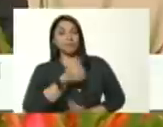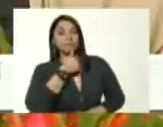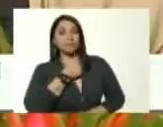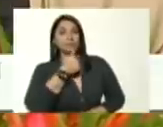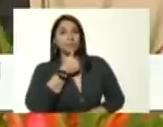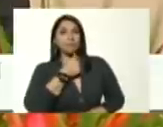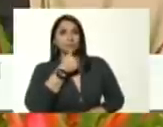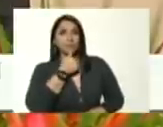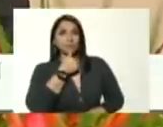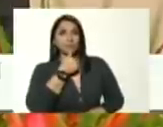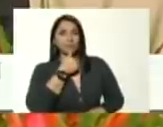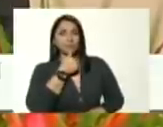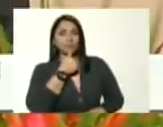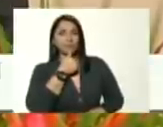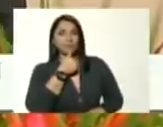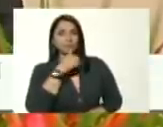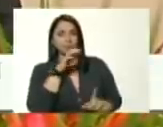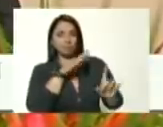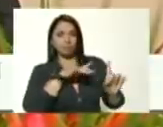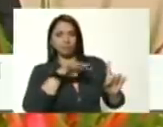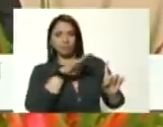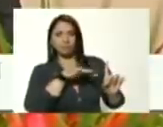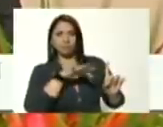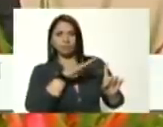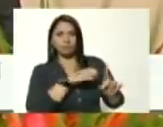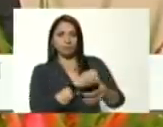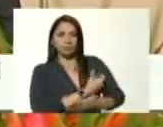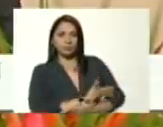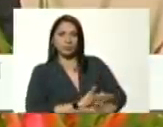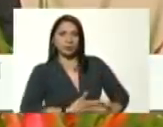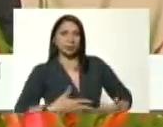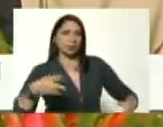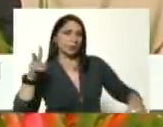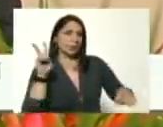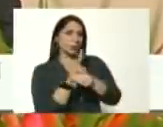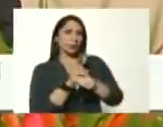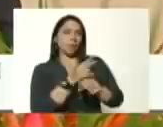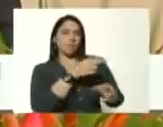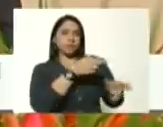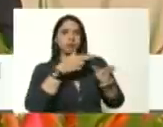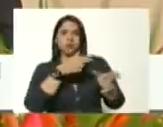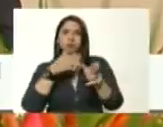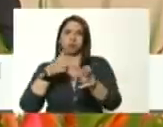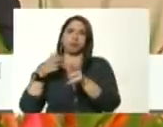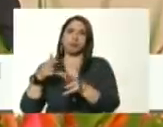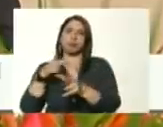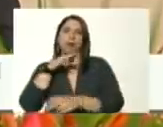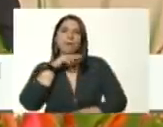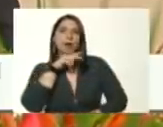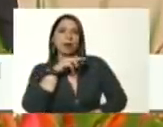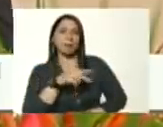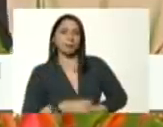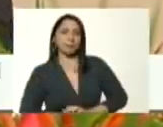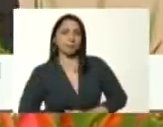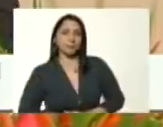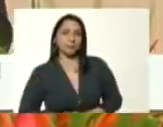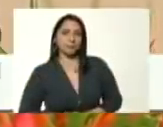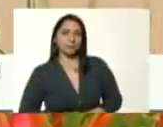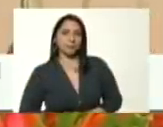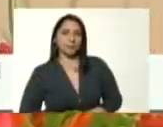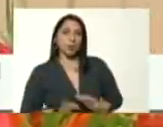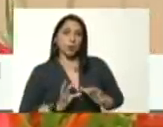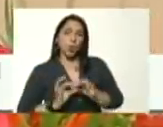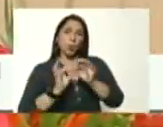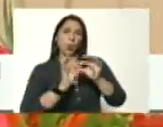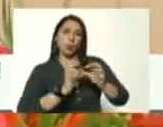a la tentación de que fueran la sangre de que para la violencia de que frank las balas las que hablaran con esa